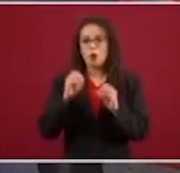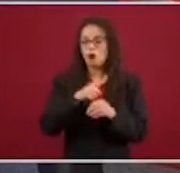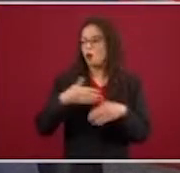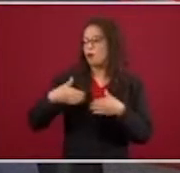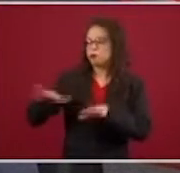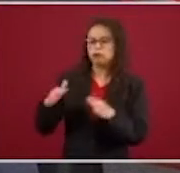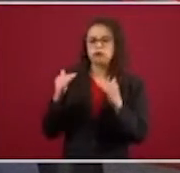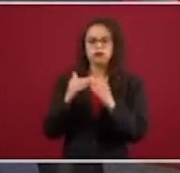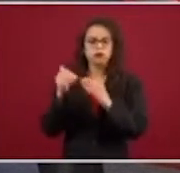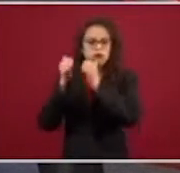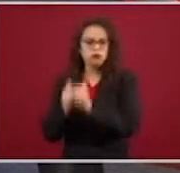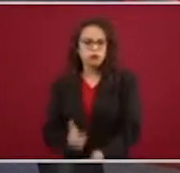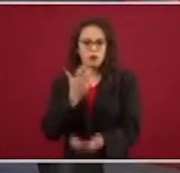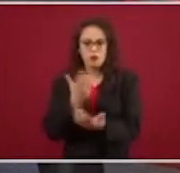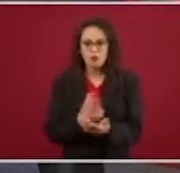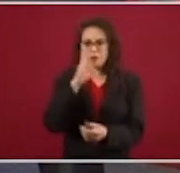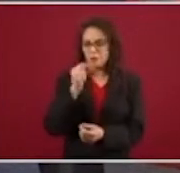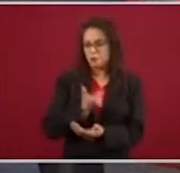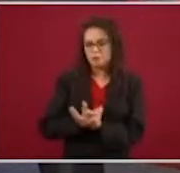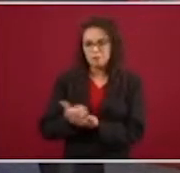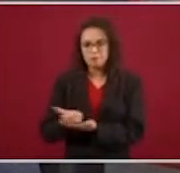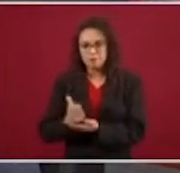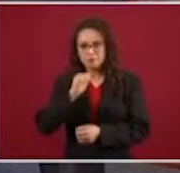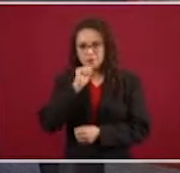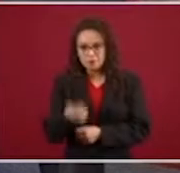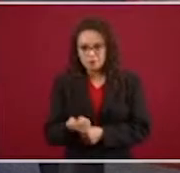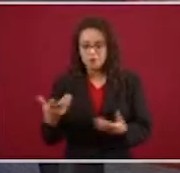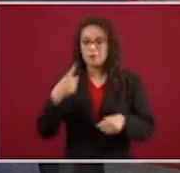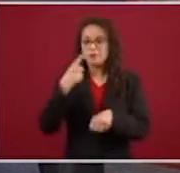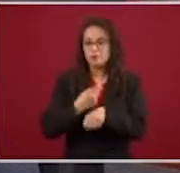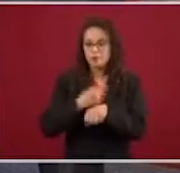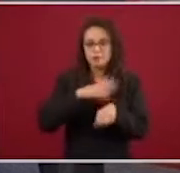de manera tal que llamemos primero a la reconsideración, a poder